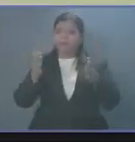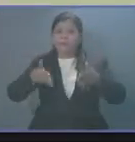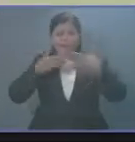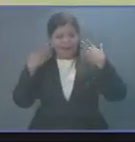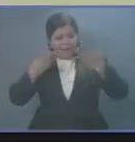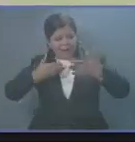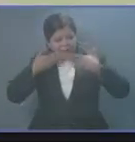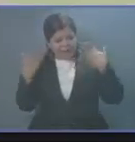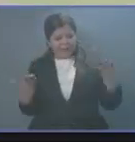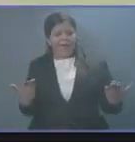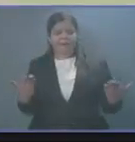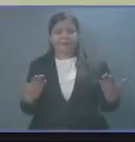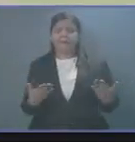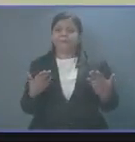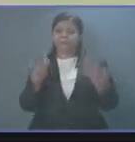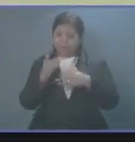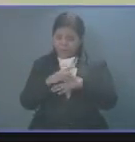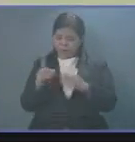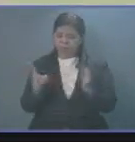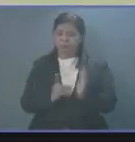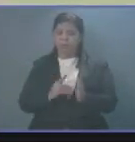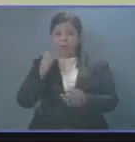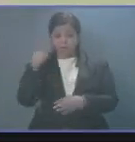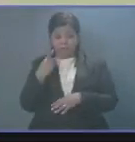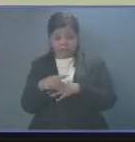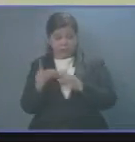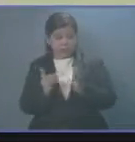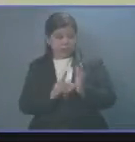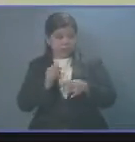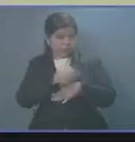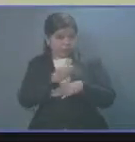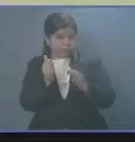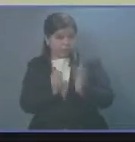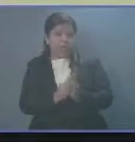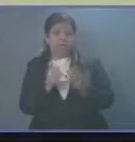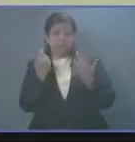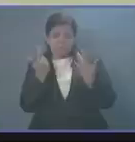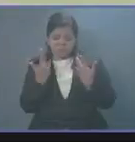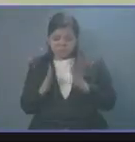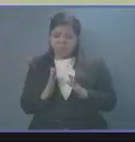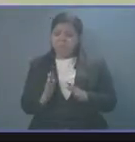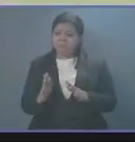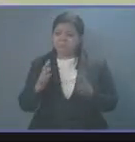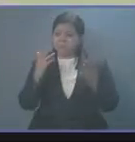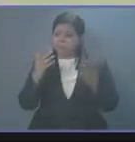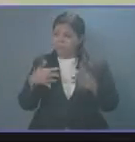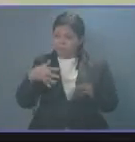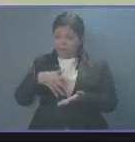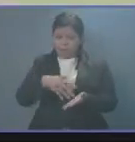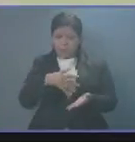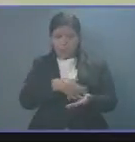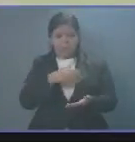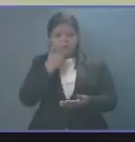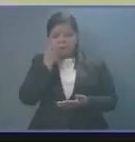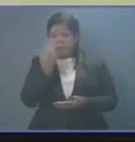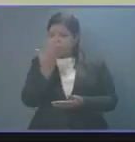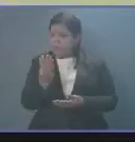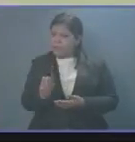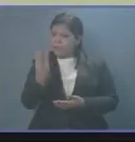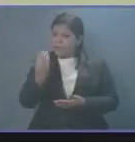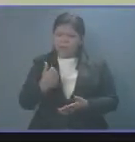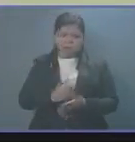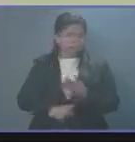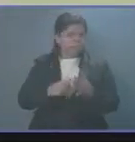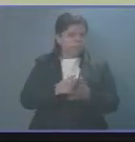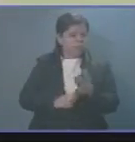que los caracteriza. Los diputados y diputadas de la Asamblea Legislativa hacemos un reconocimiento a la población joven que todos los días se esfuerza por